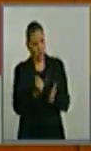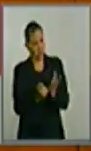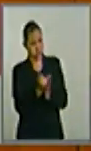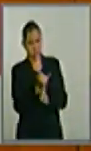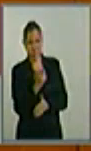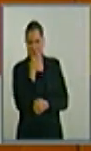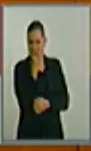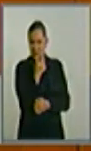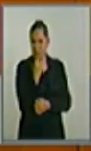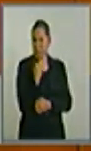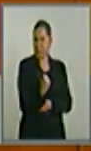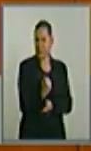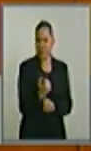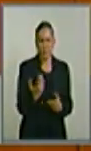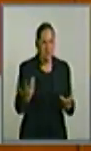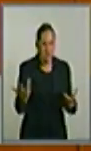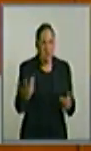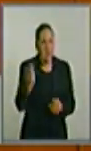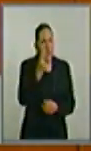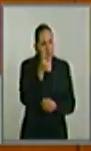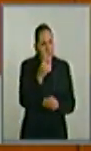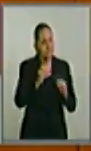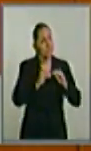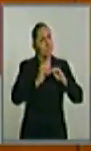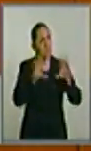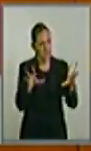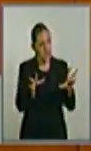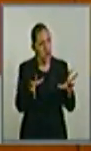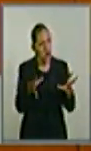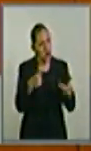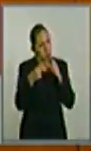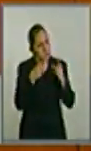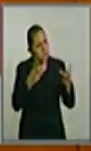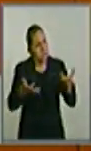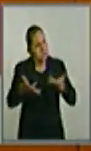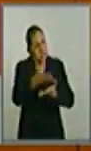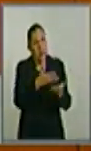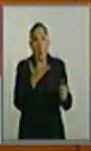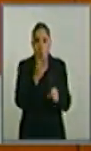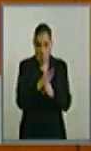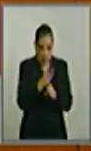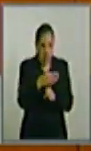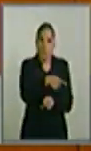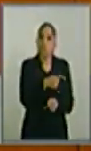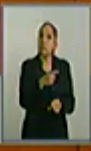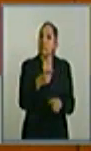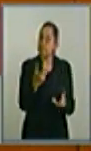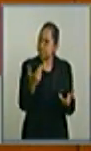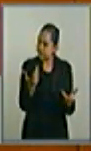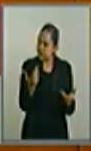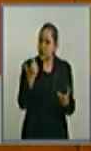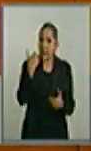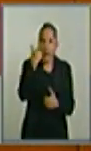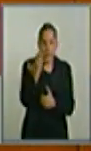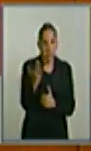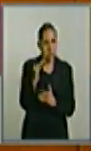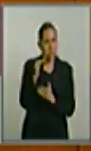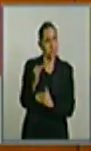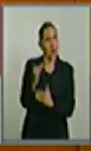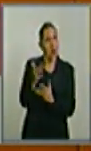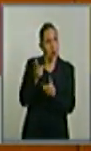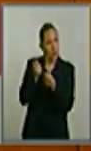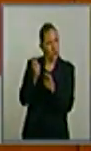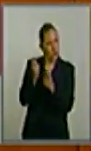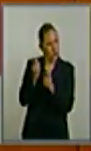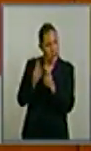y tratar de evitar que esta sea una escalada, como decía el diputado también Cruz, que se vaya a usar o querer usar ahora en la campaña